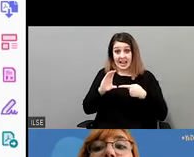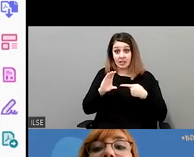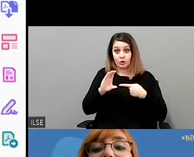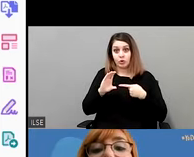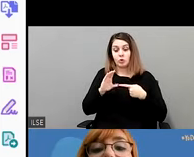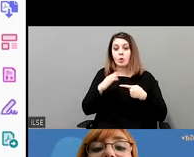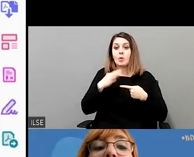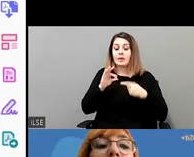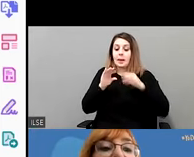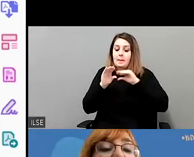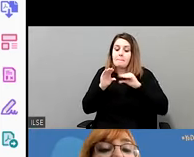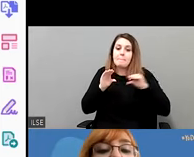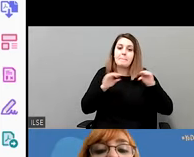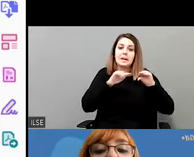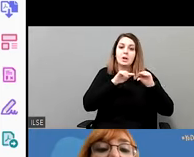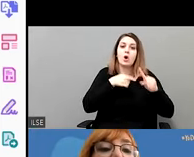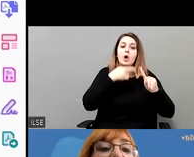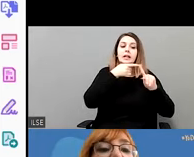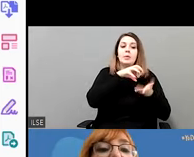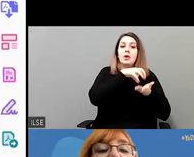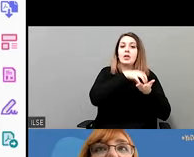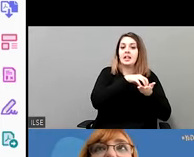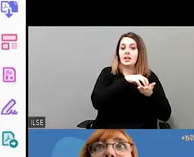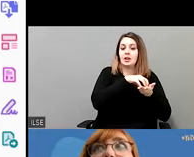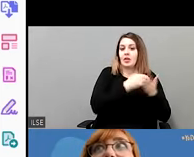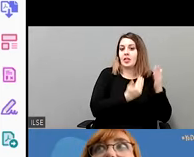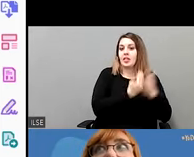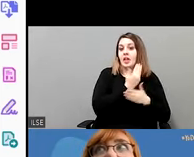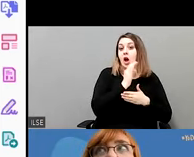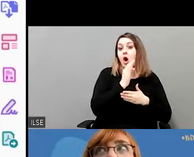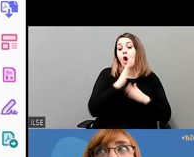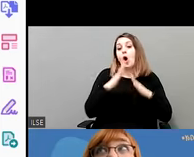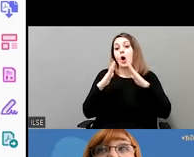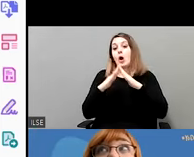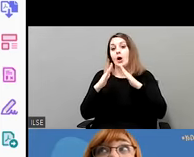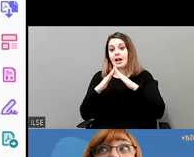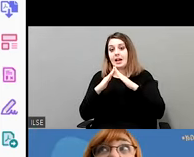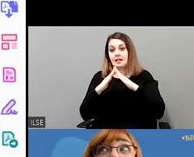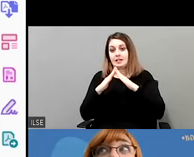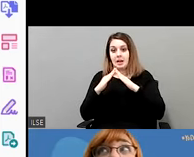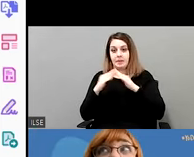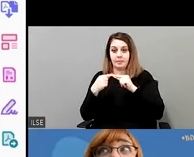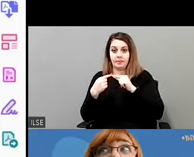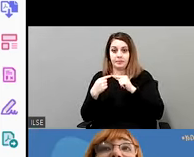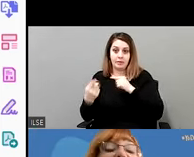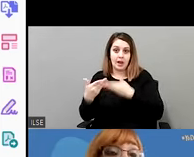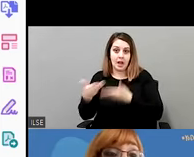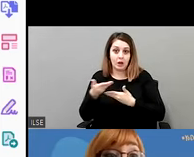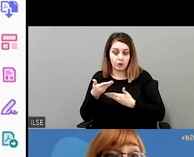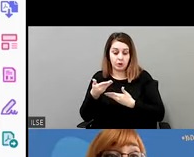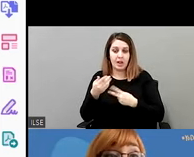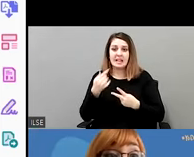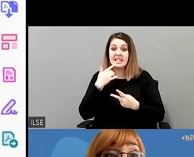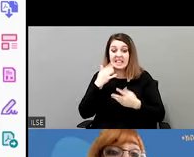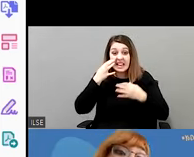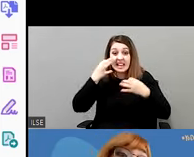puedes dejar una parte para el centro de día o para la ayuda a domicilio. ¿Qué ocurre en la práctica? Pues que si haces eso, al final tienes